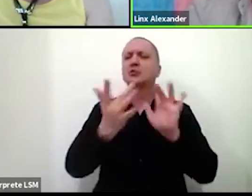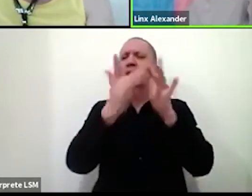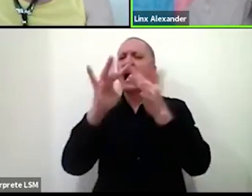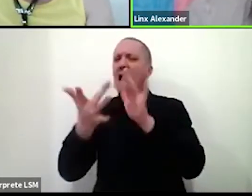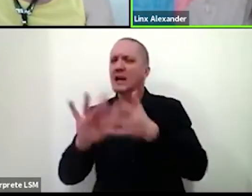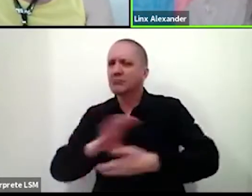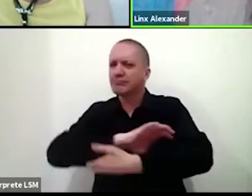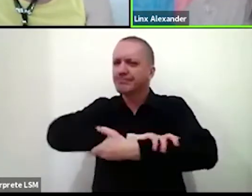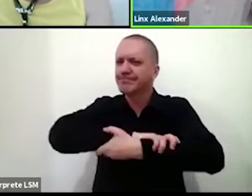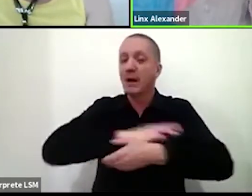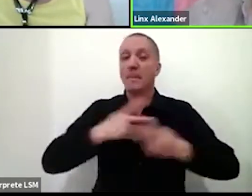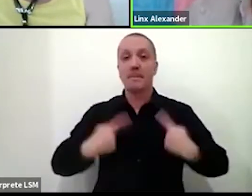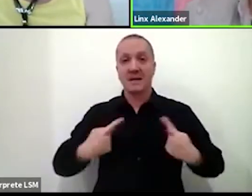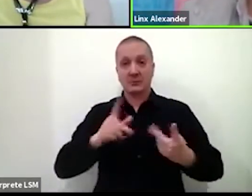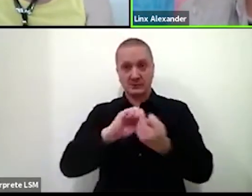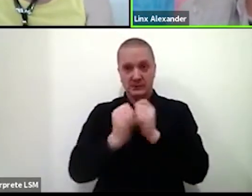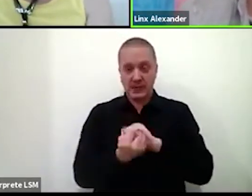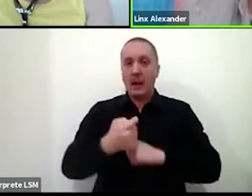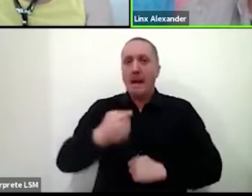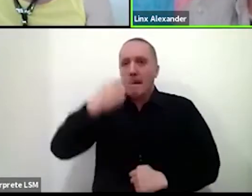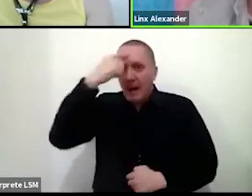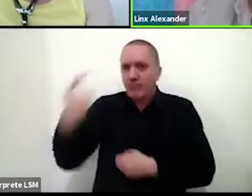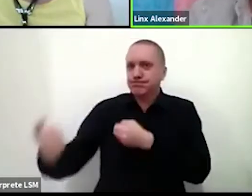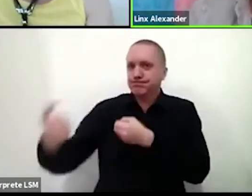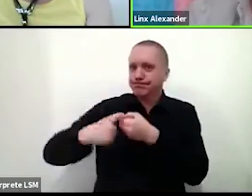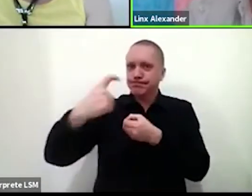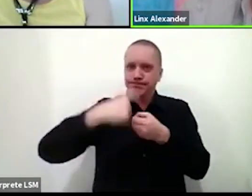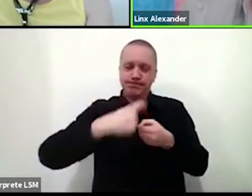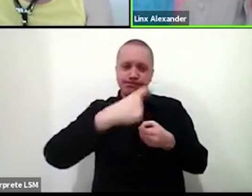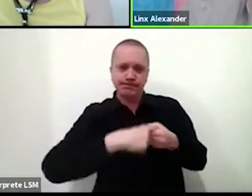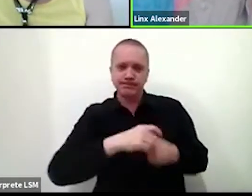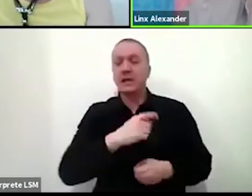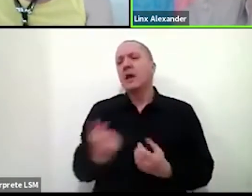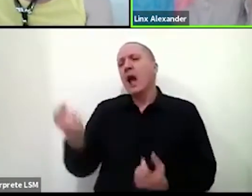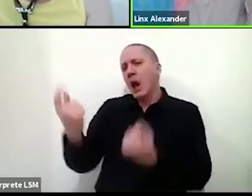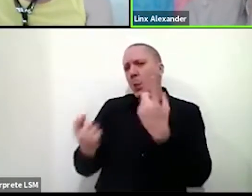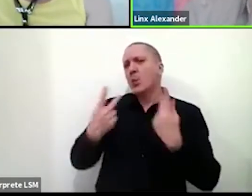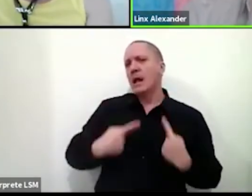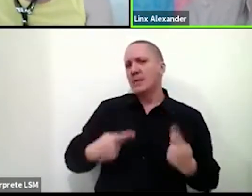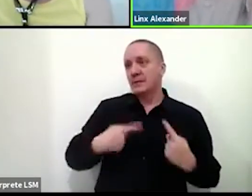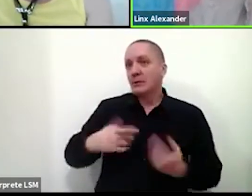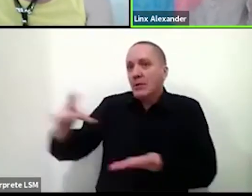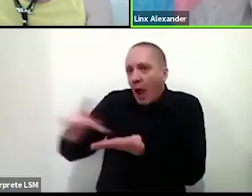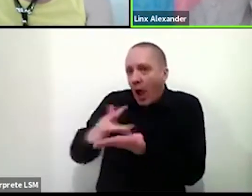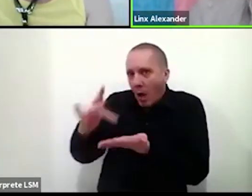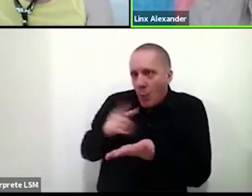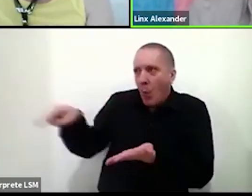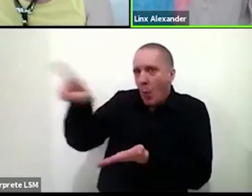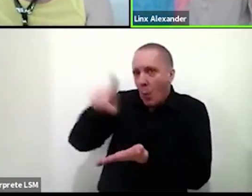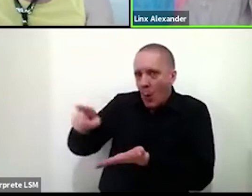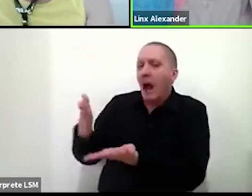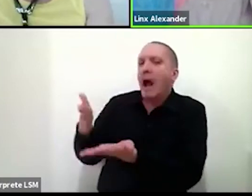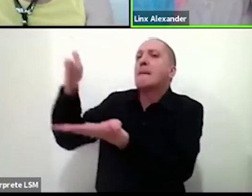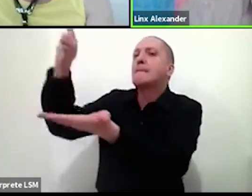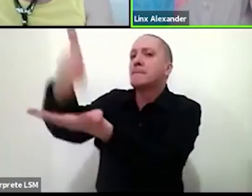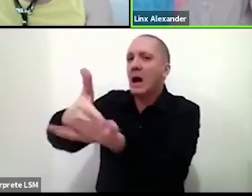donde aliados se han inscrito para ayudar a personas trans a hacer la compra, y estamos recibiendo donaciones para poder